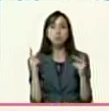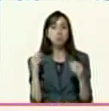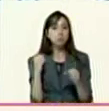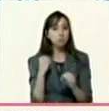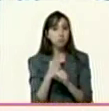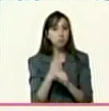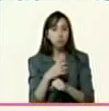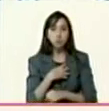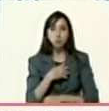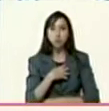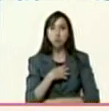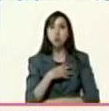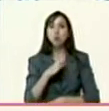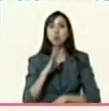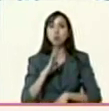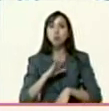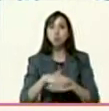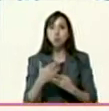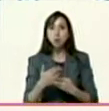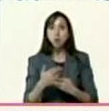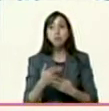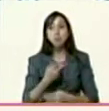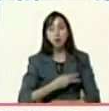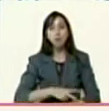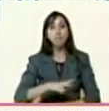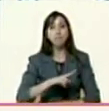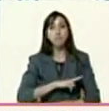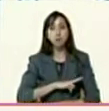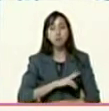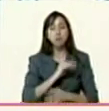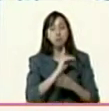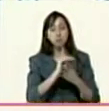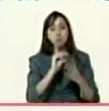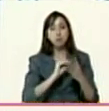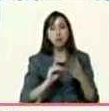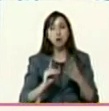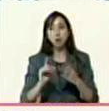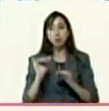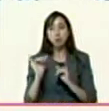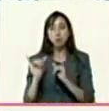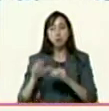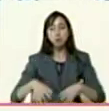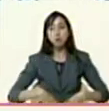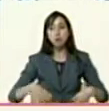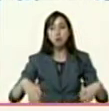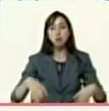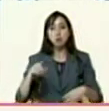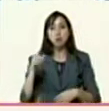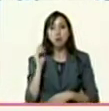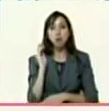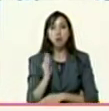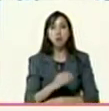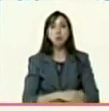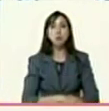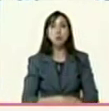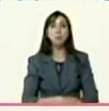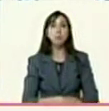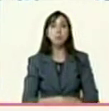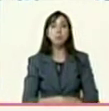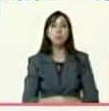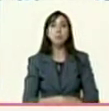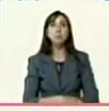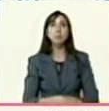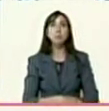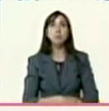falseara u ocultara los datos contenidos en la declaración jurada de patrimonio o los